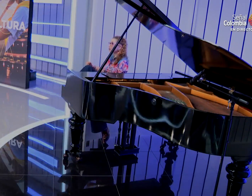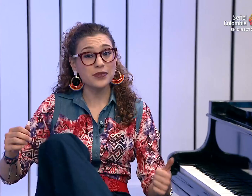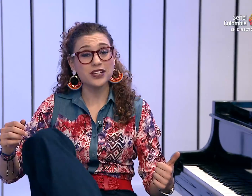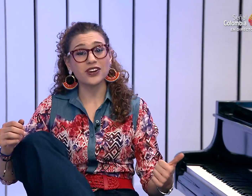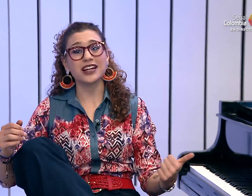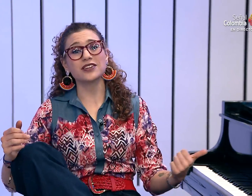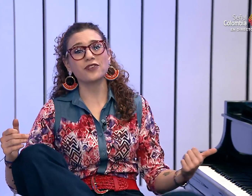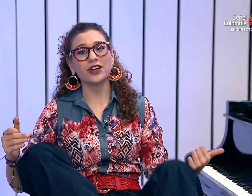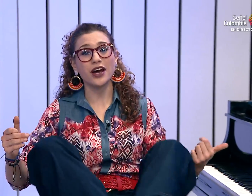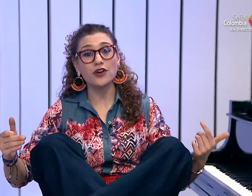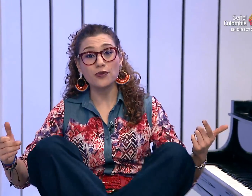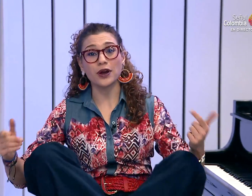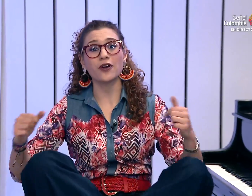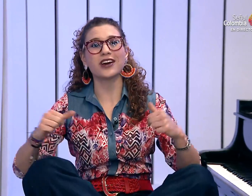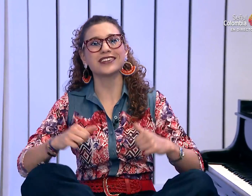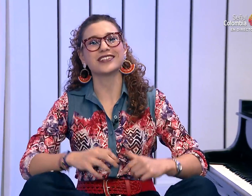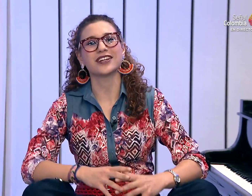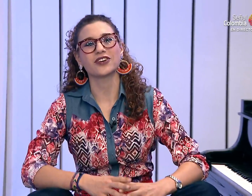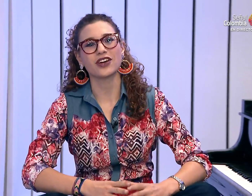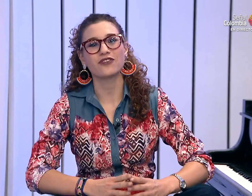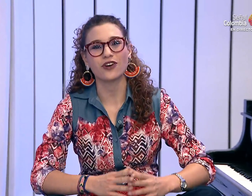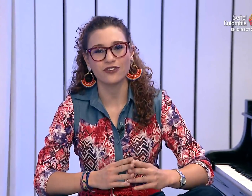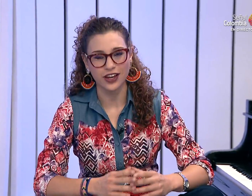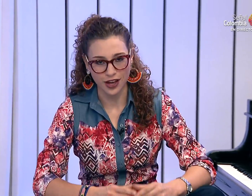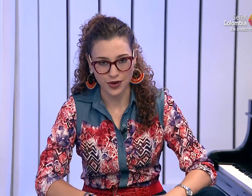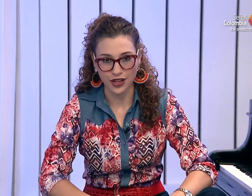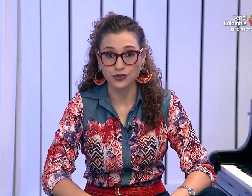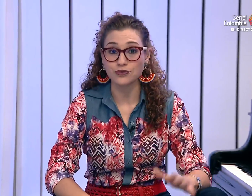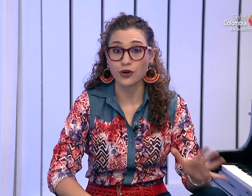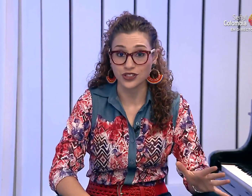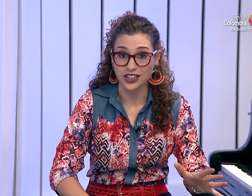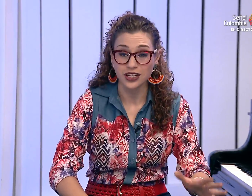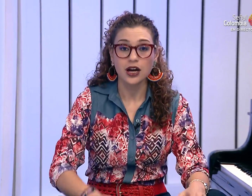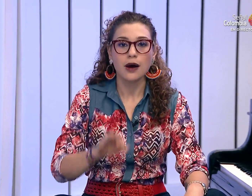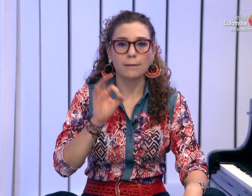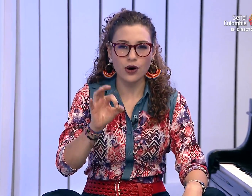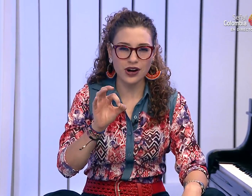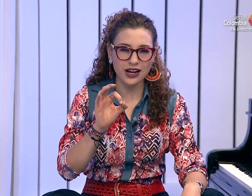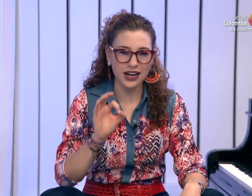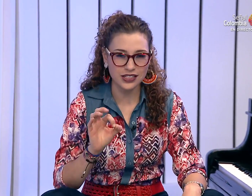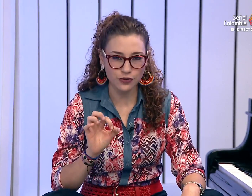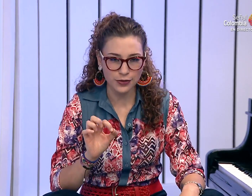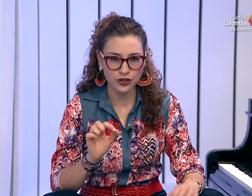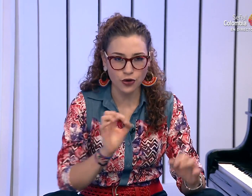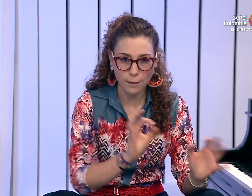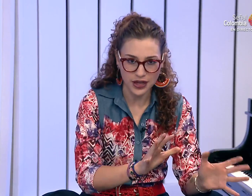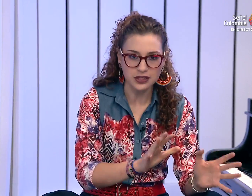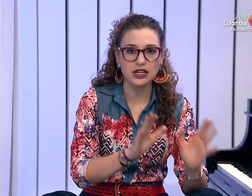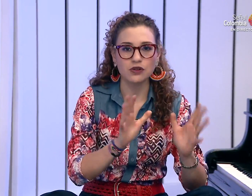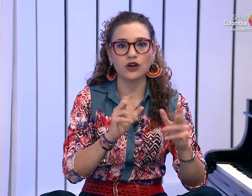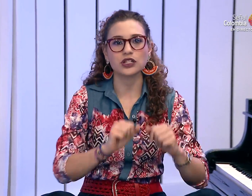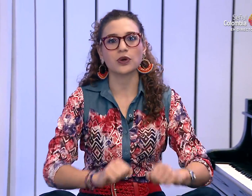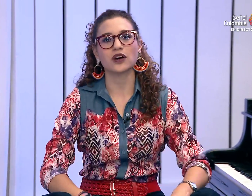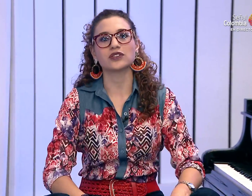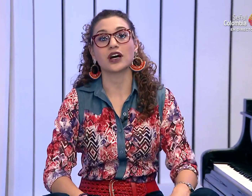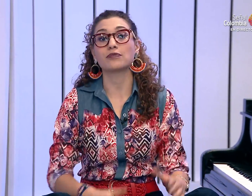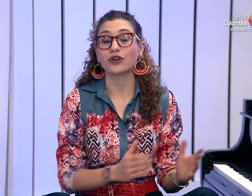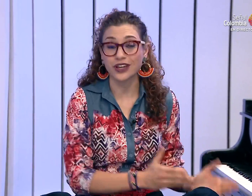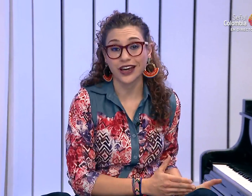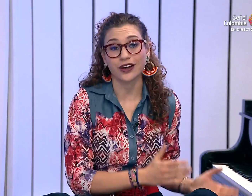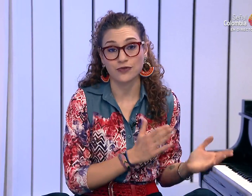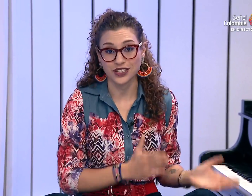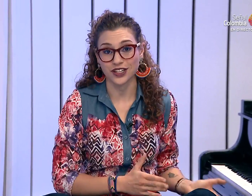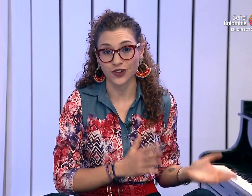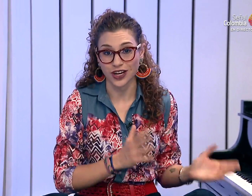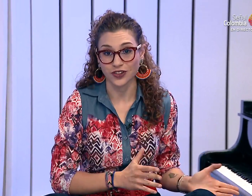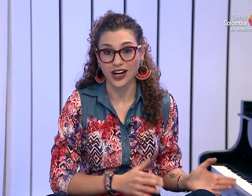Este es el comienzo de la sinfonía número 25 de Wolfgang Amadeus Mozart. Pónganle a esa información un pin que luego les voy a contar por